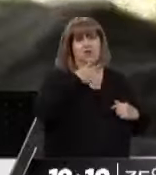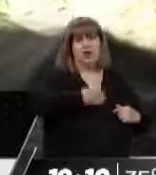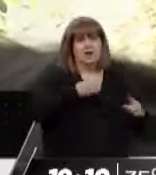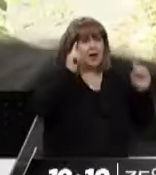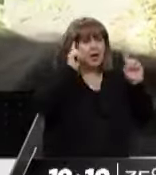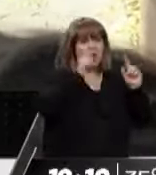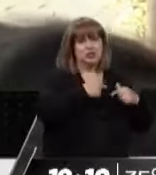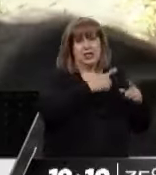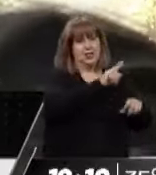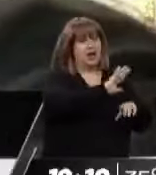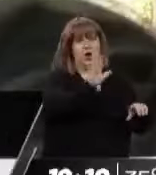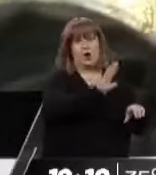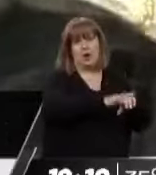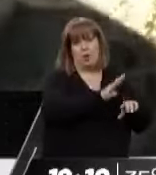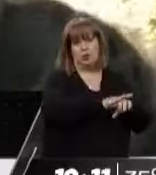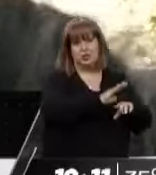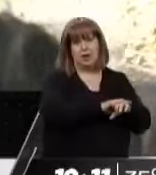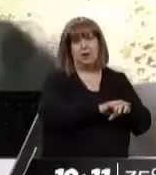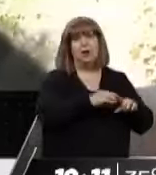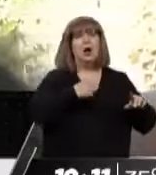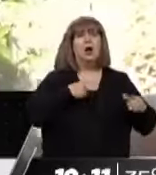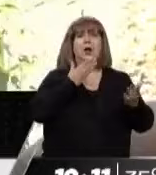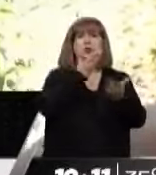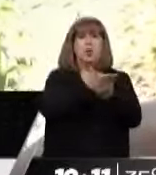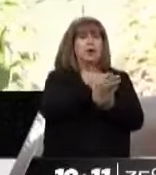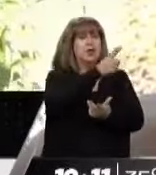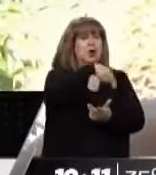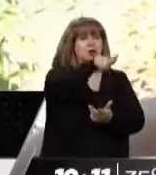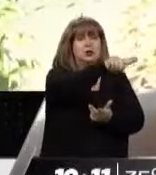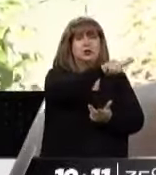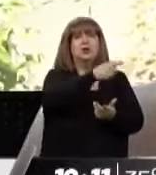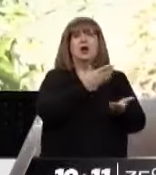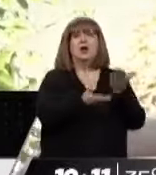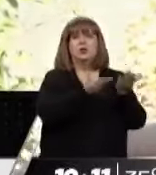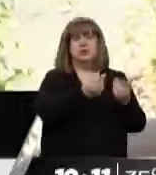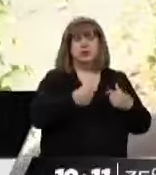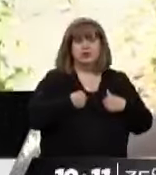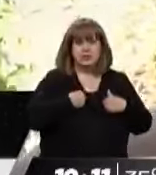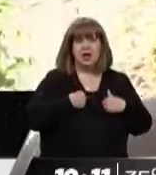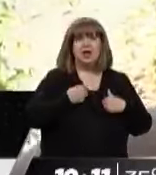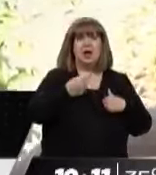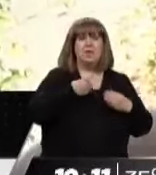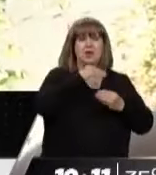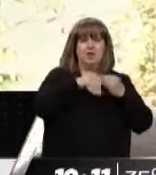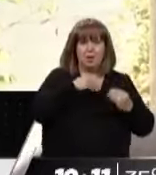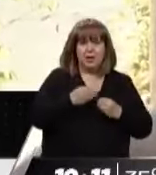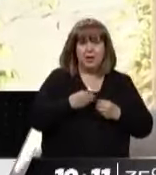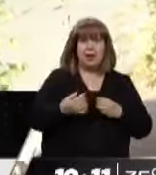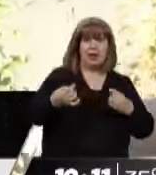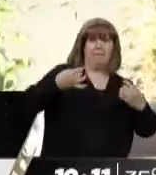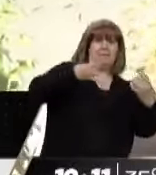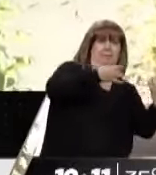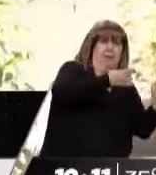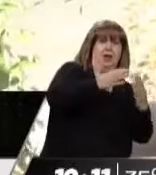para que limpien a mi hijo de todo lo que lo han hecho, de todo el sufrimiento que hemos tenido, daños morales a todo mi hijo, a toda la familia. Así que